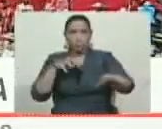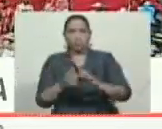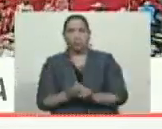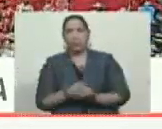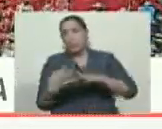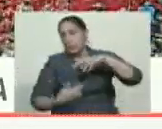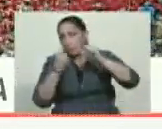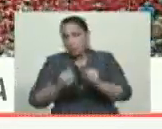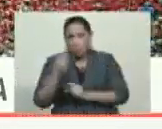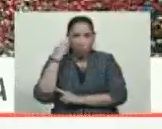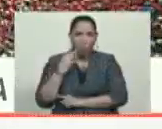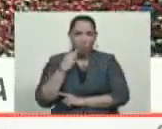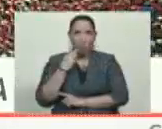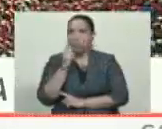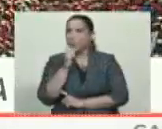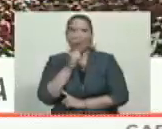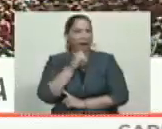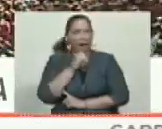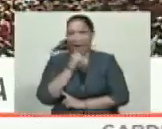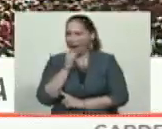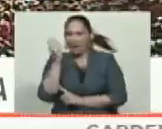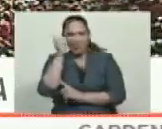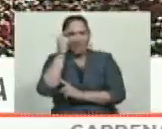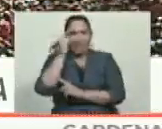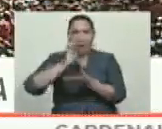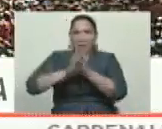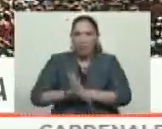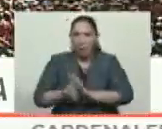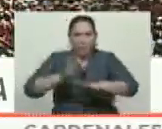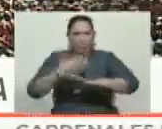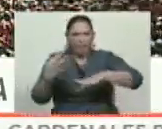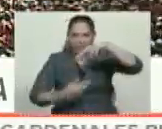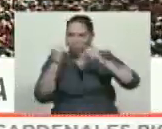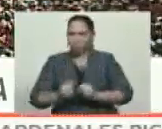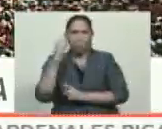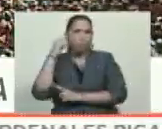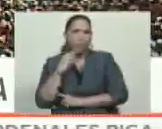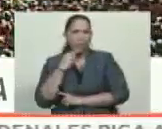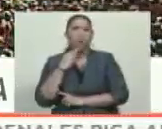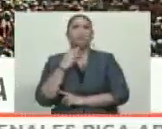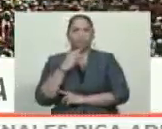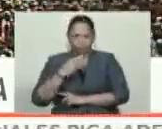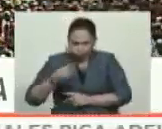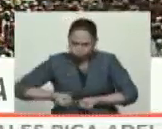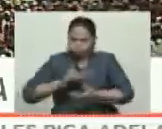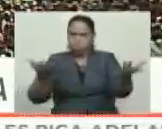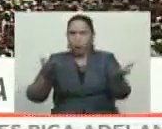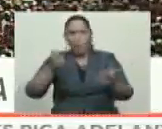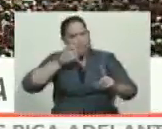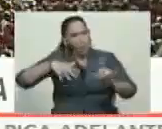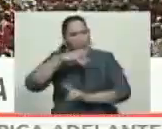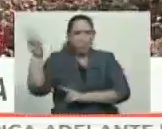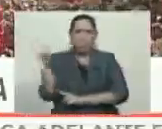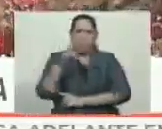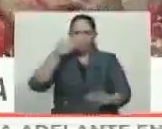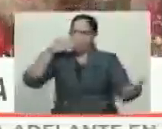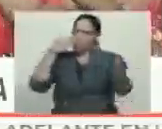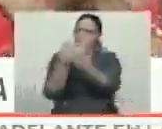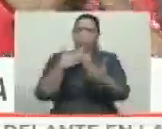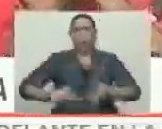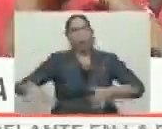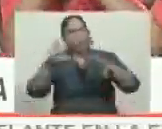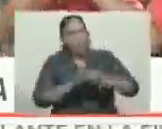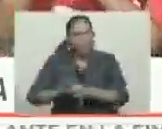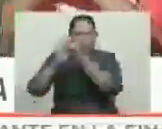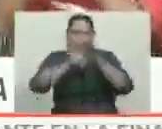revolución bolivariana, no tiene fecha de vencimiento. Porque la revolución bolivariana la lleva el pueblo de Venezuela al frente, en